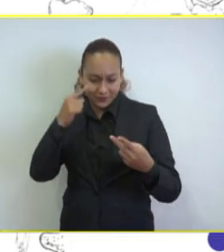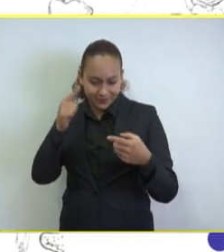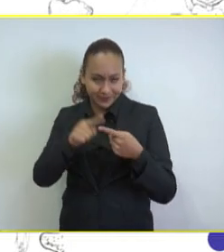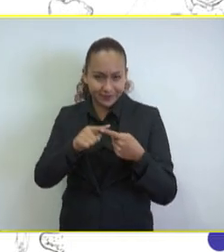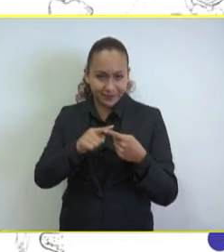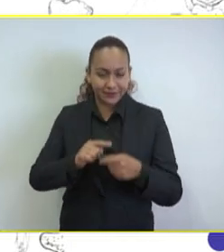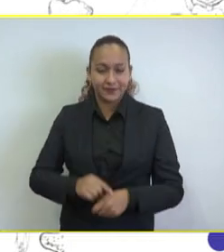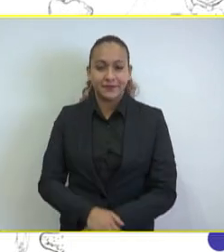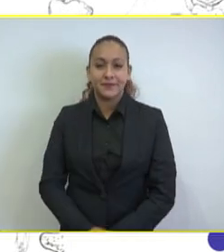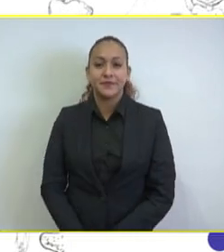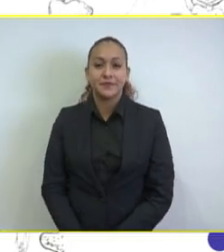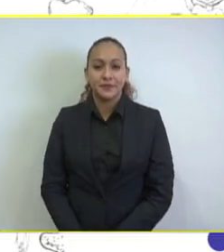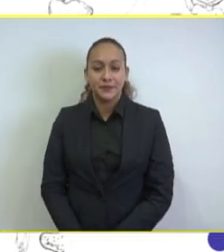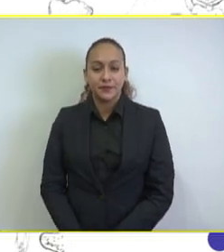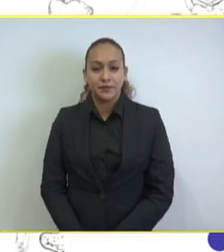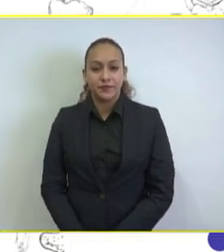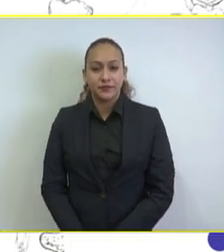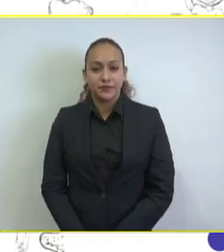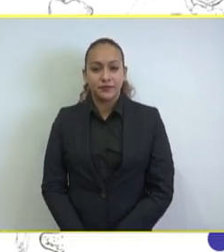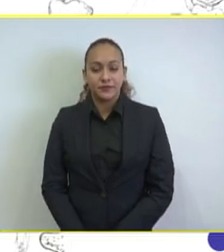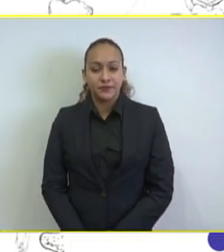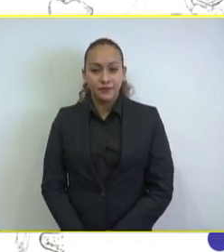Bueno, ay, ¿así?